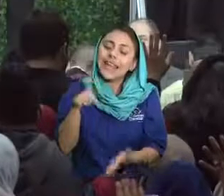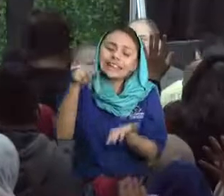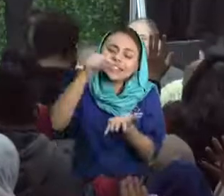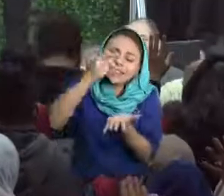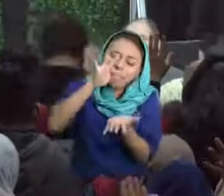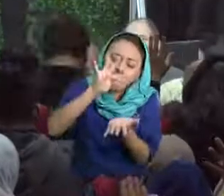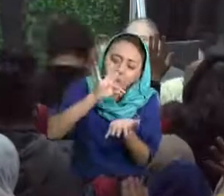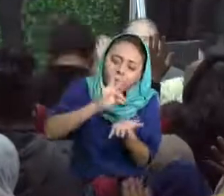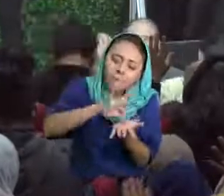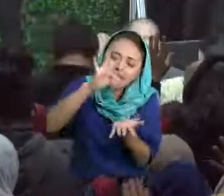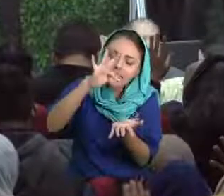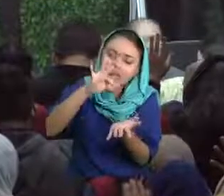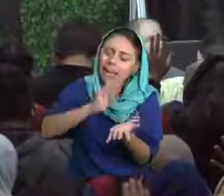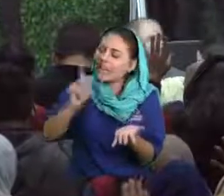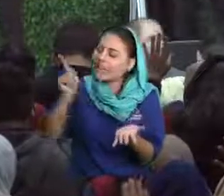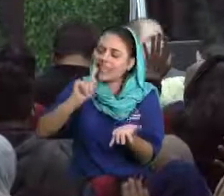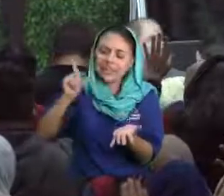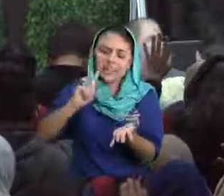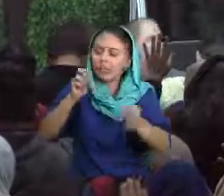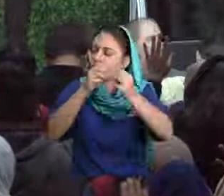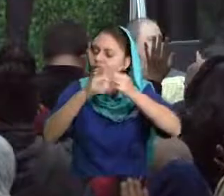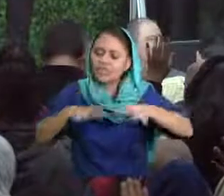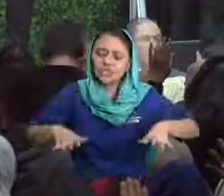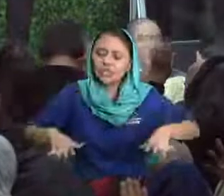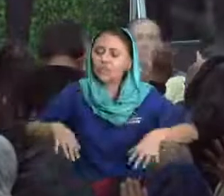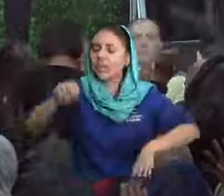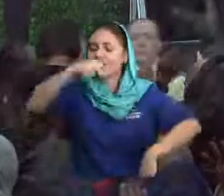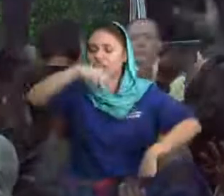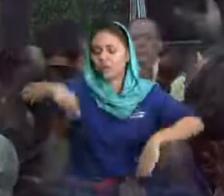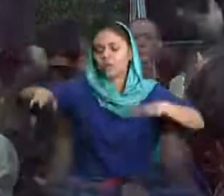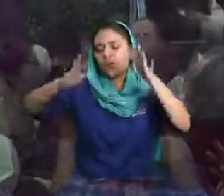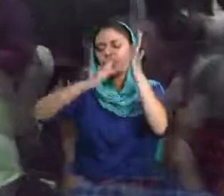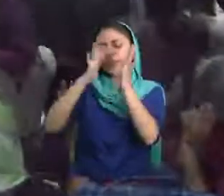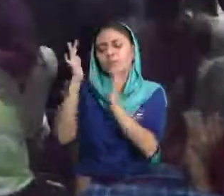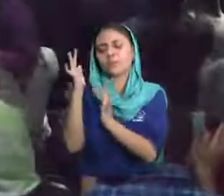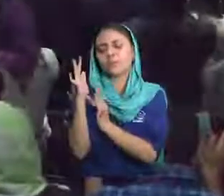semilla incorruptible, en el nombre de Jesús.